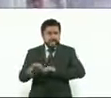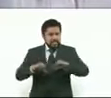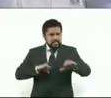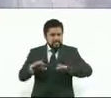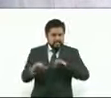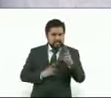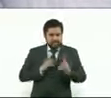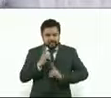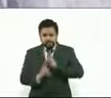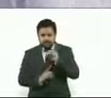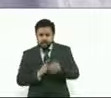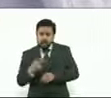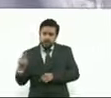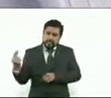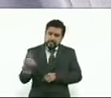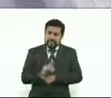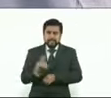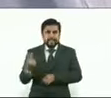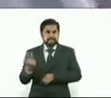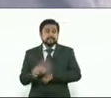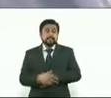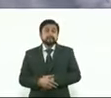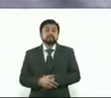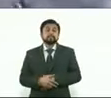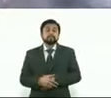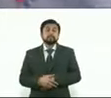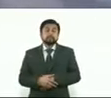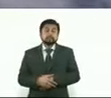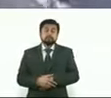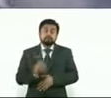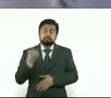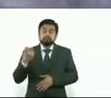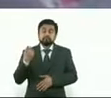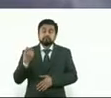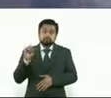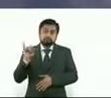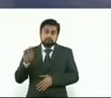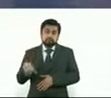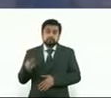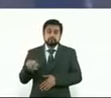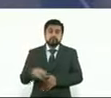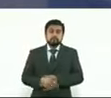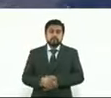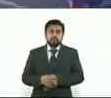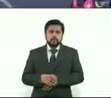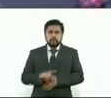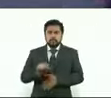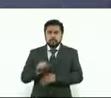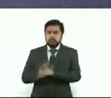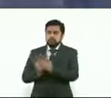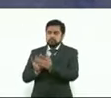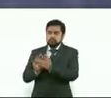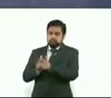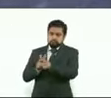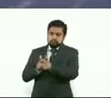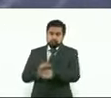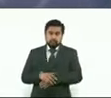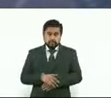importante es. Así es, Fernando, cuando vamos a regresar contigo un momento más, cuando